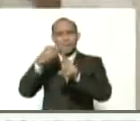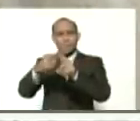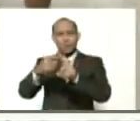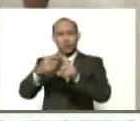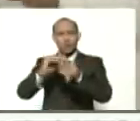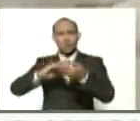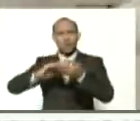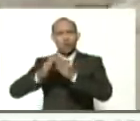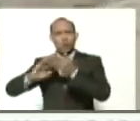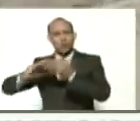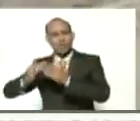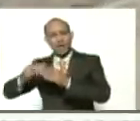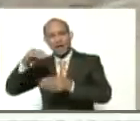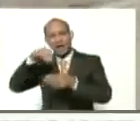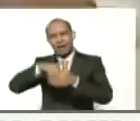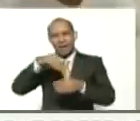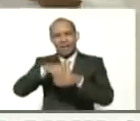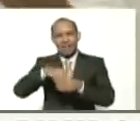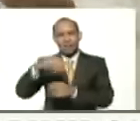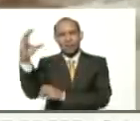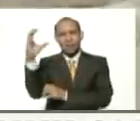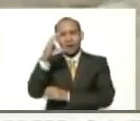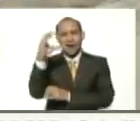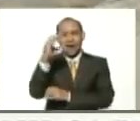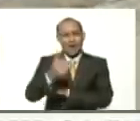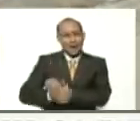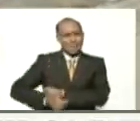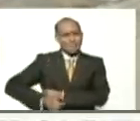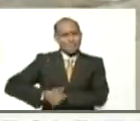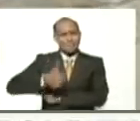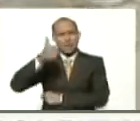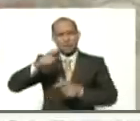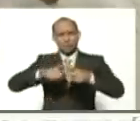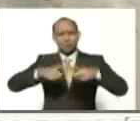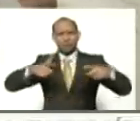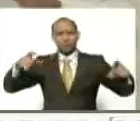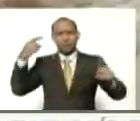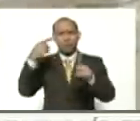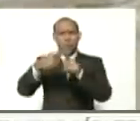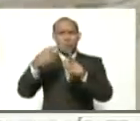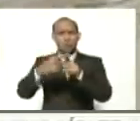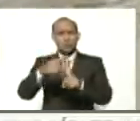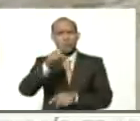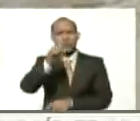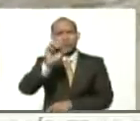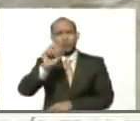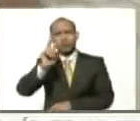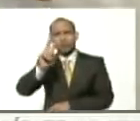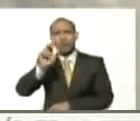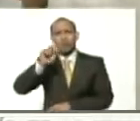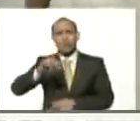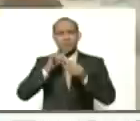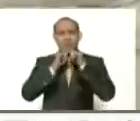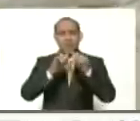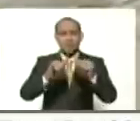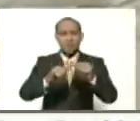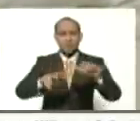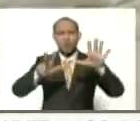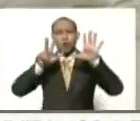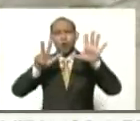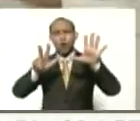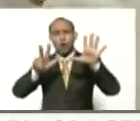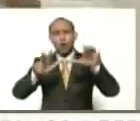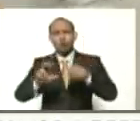comunitarios siendo el distrito capital la entidad que registra el mayor número de casos con 102 asimismo ha informado de ocho nuevos